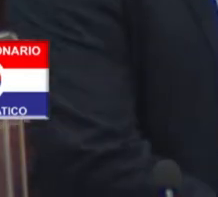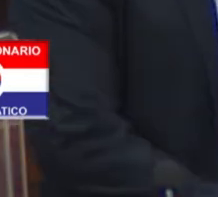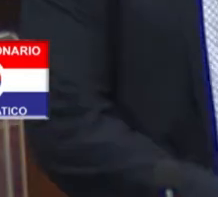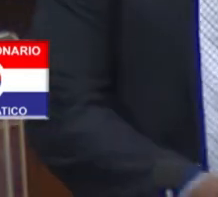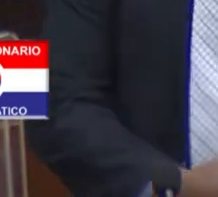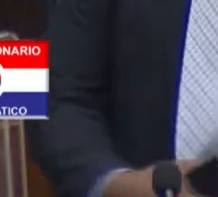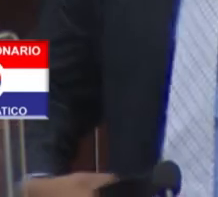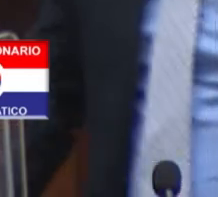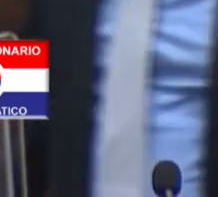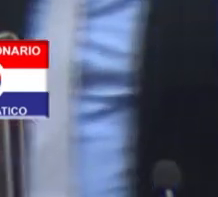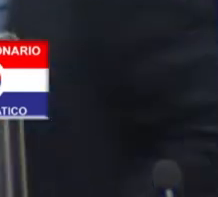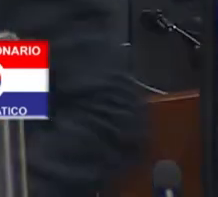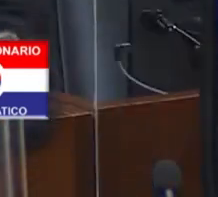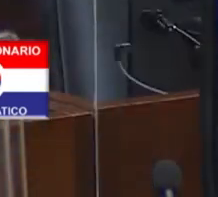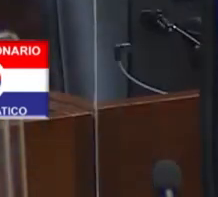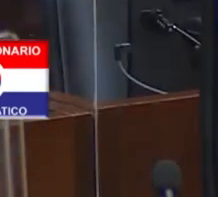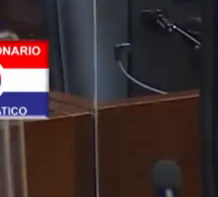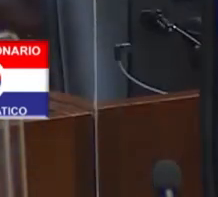en un modelo de vida,